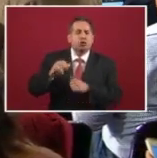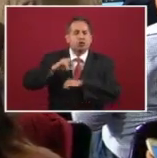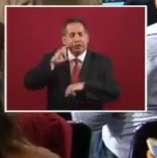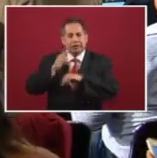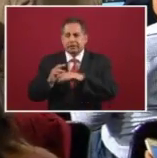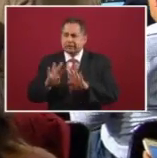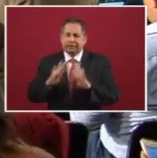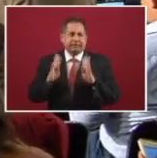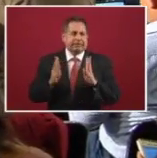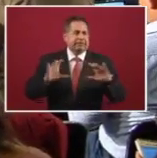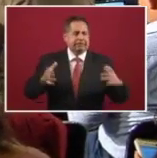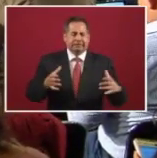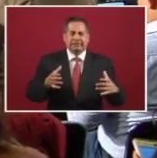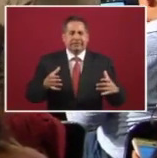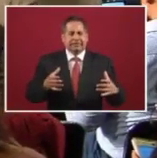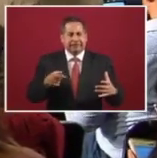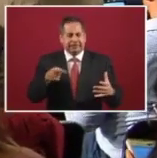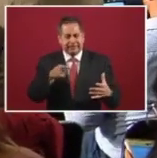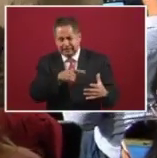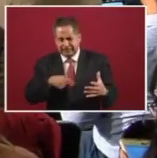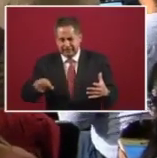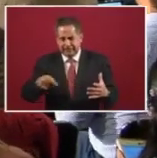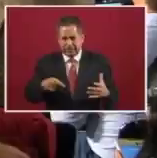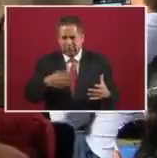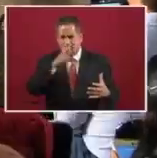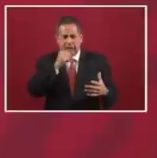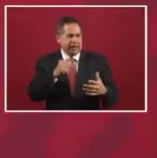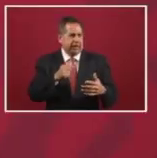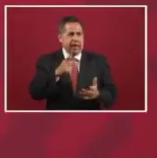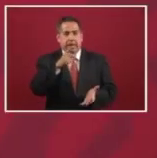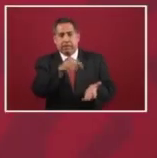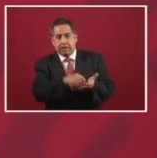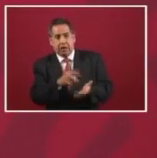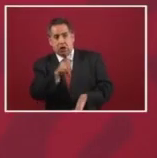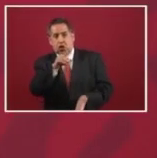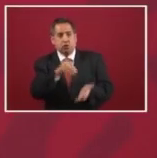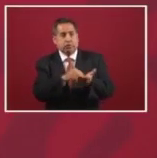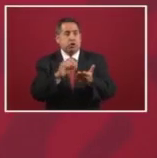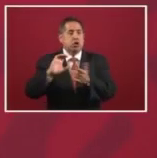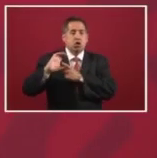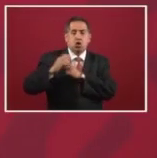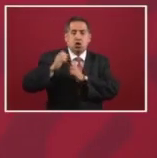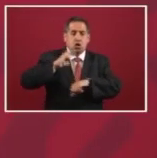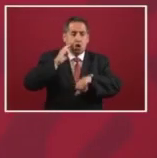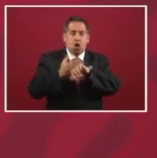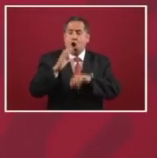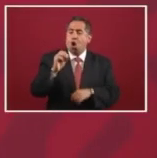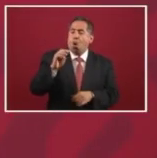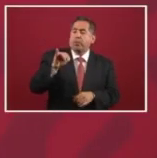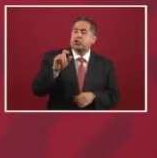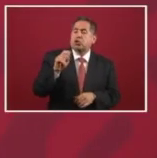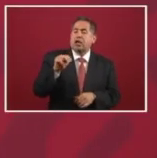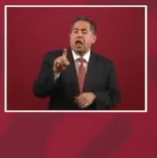No puede ser que haya 1,000, 2,000 comisionados.